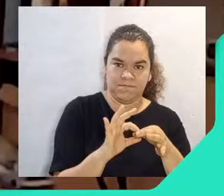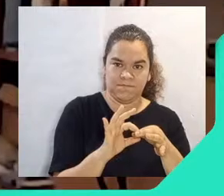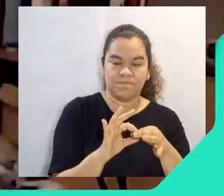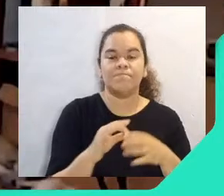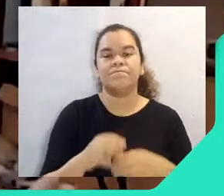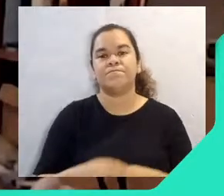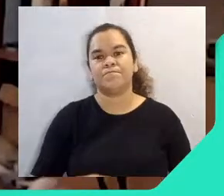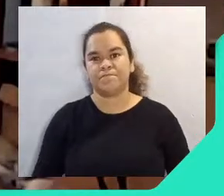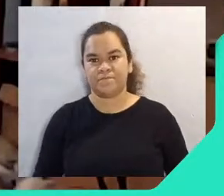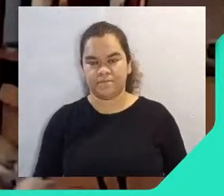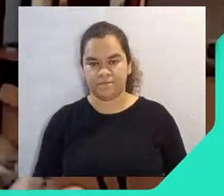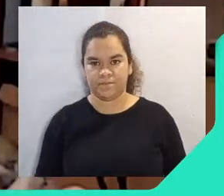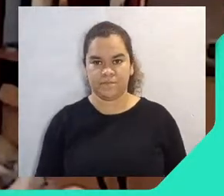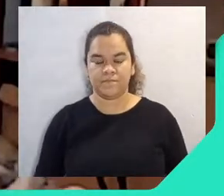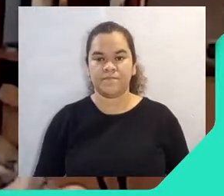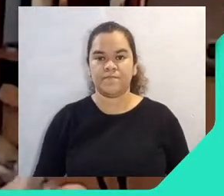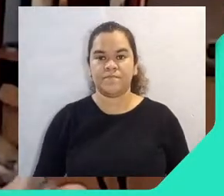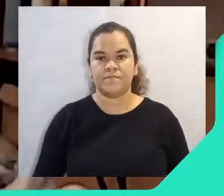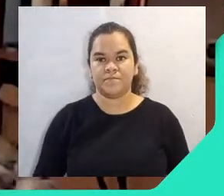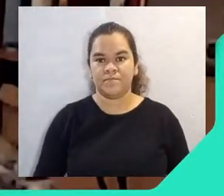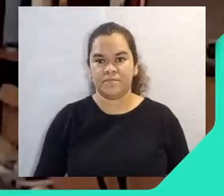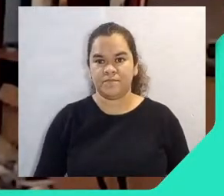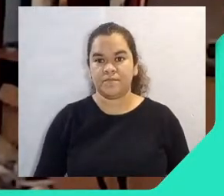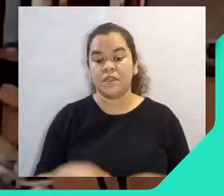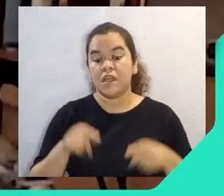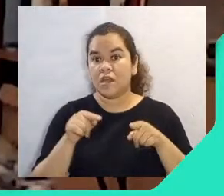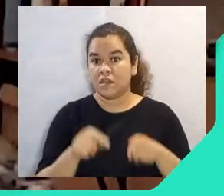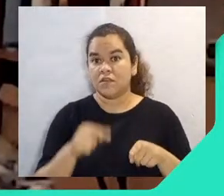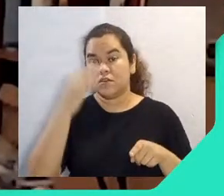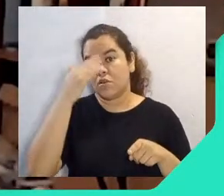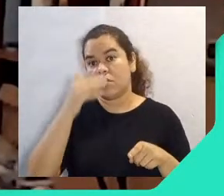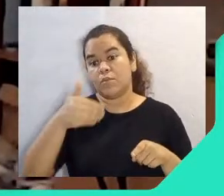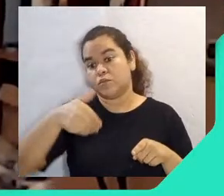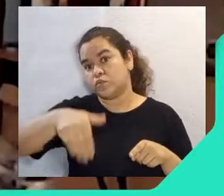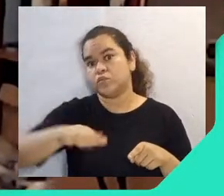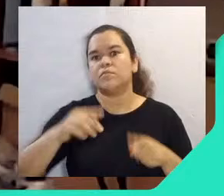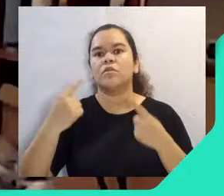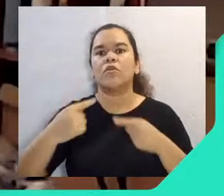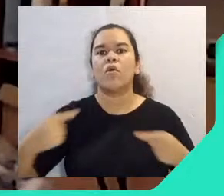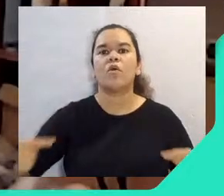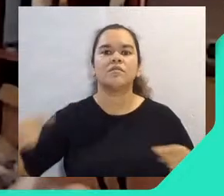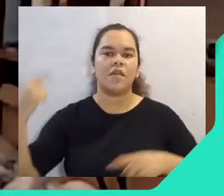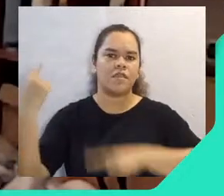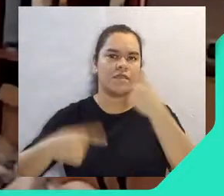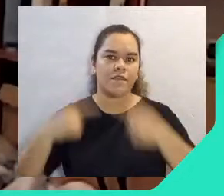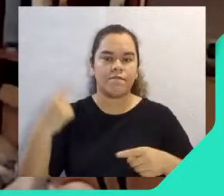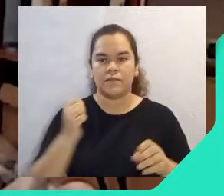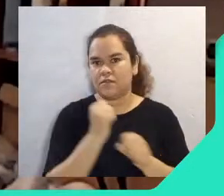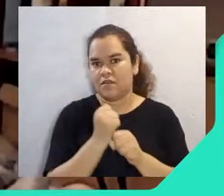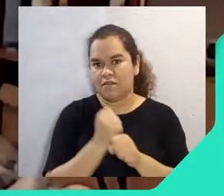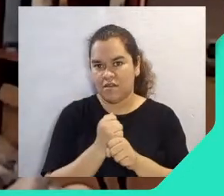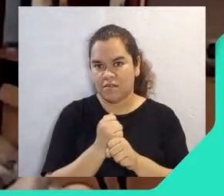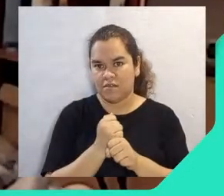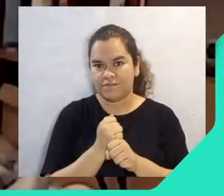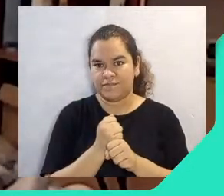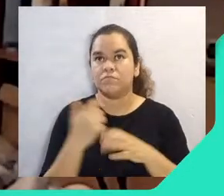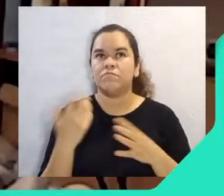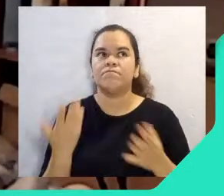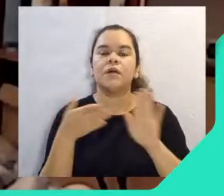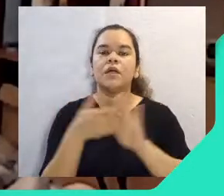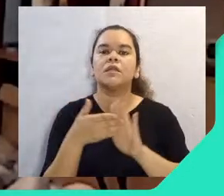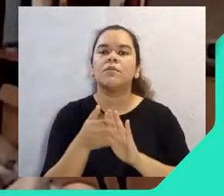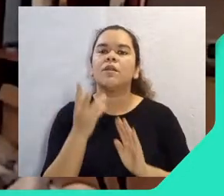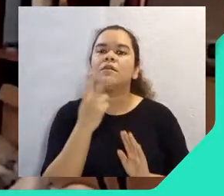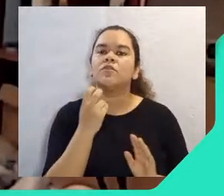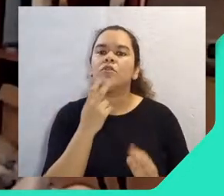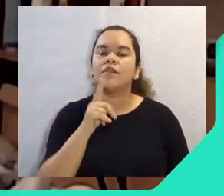de posibilidades laborales que ustedes van a tener en el futuro. Ahí van a ver materias como electrotecnia